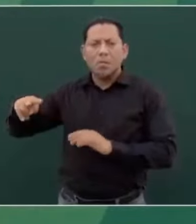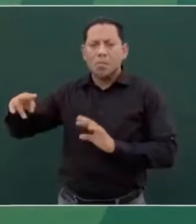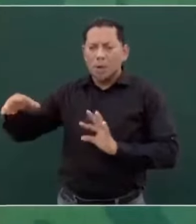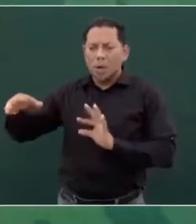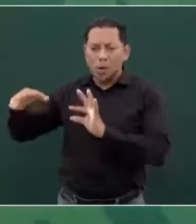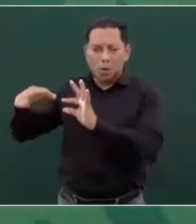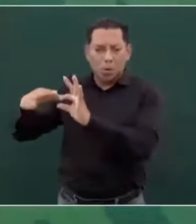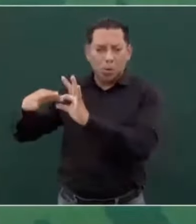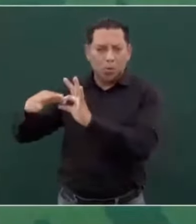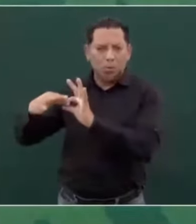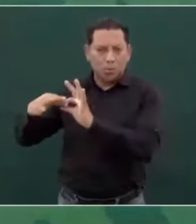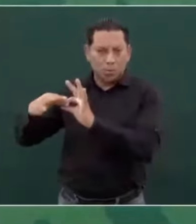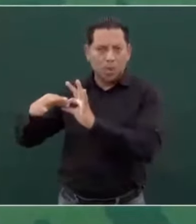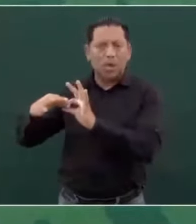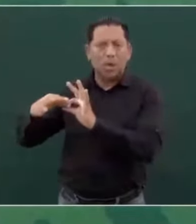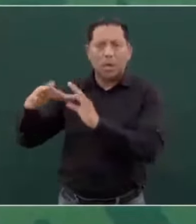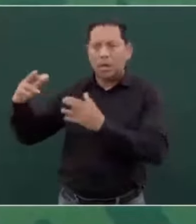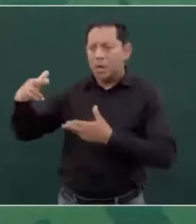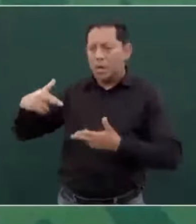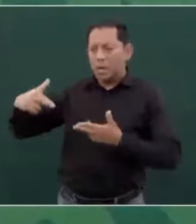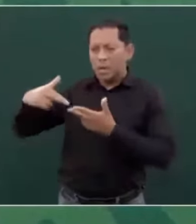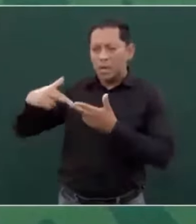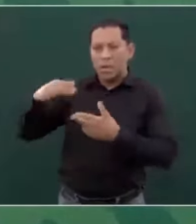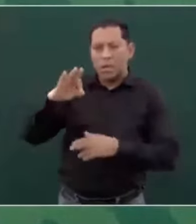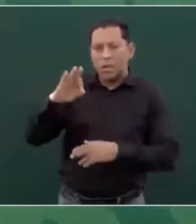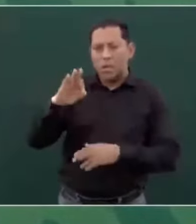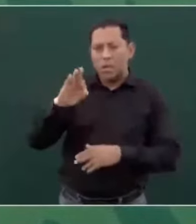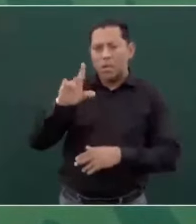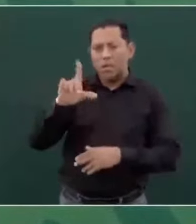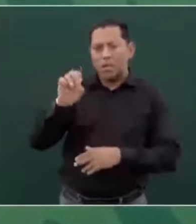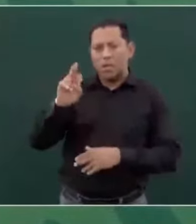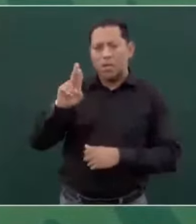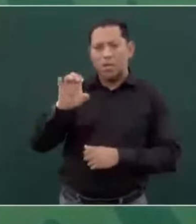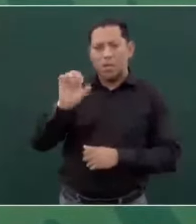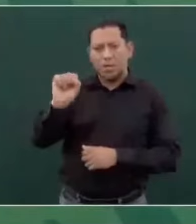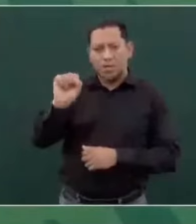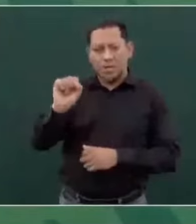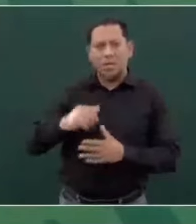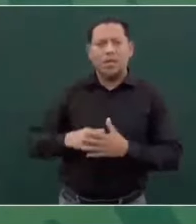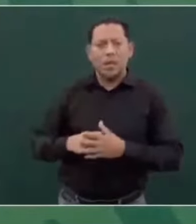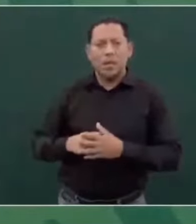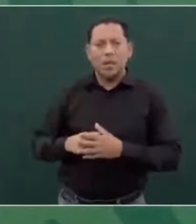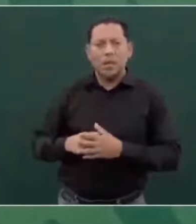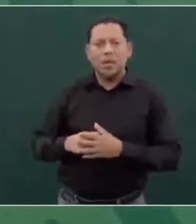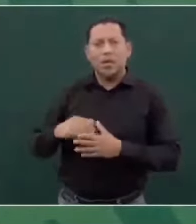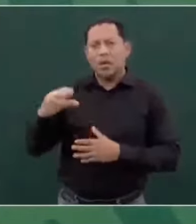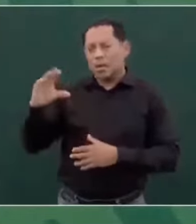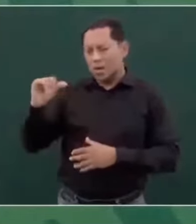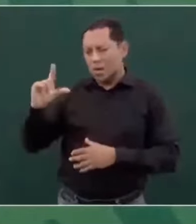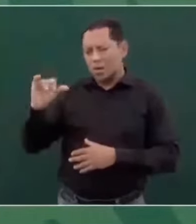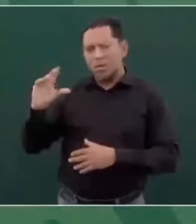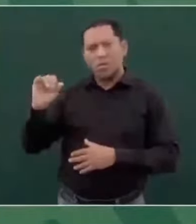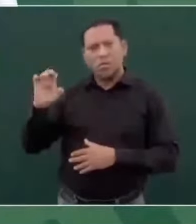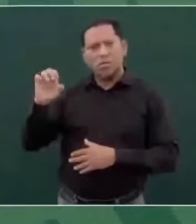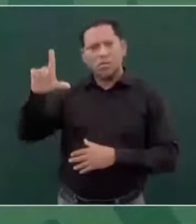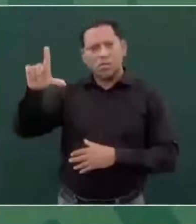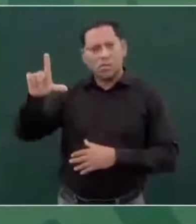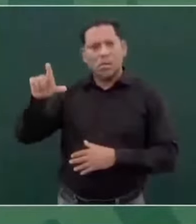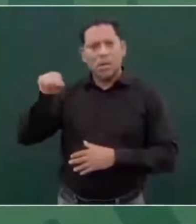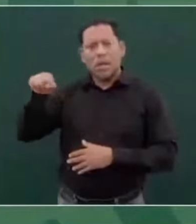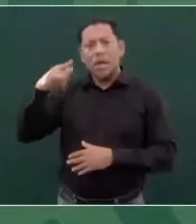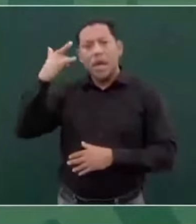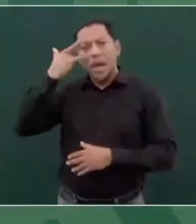uniendo la región de flores con calacmul en